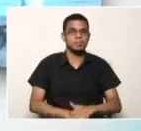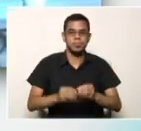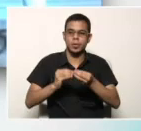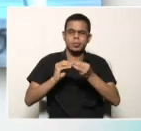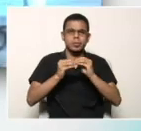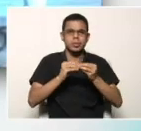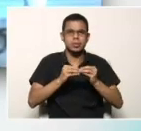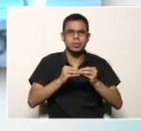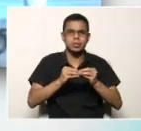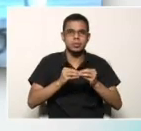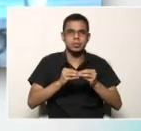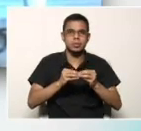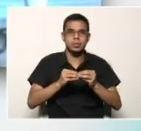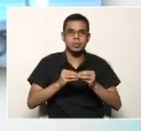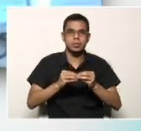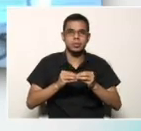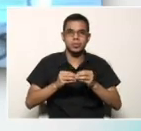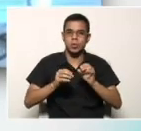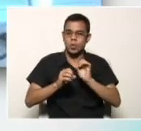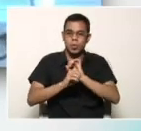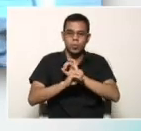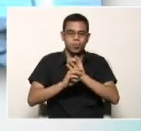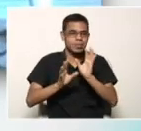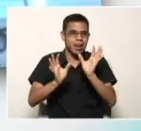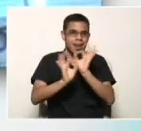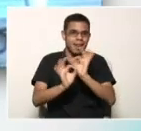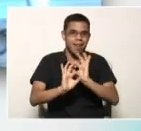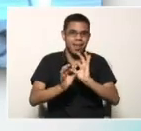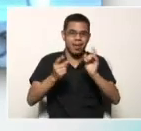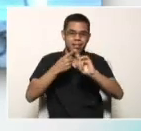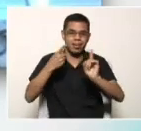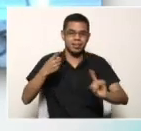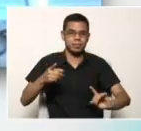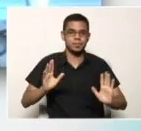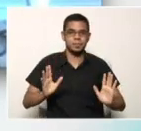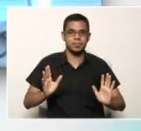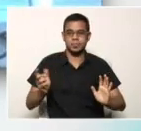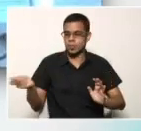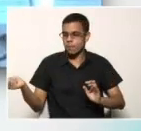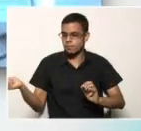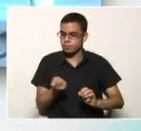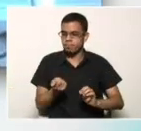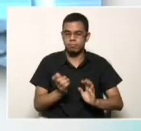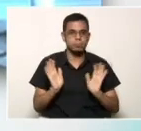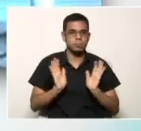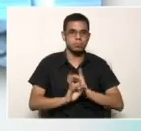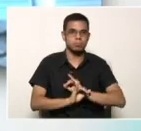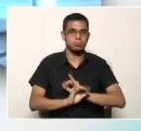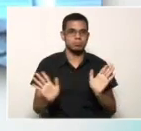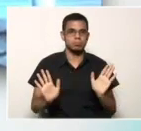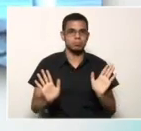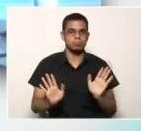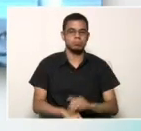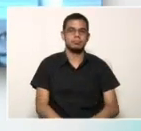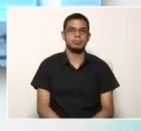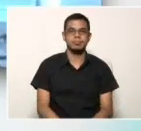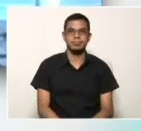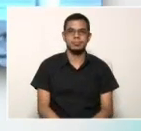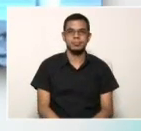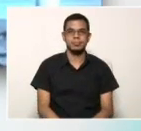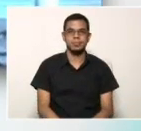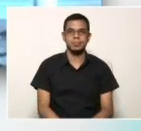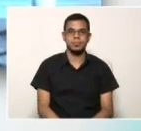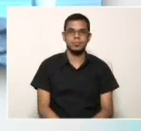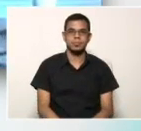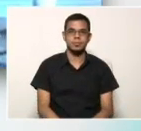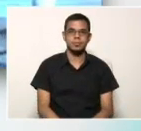reparación quitados de la energía, es decir, desenchufados. La palabra real es desenergizados, pero en